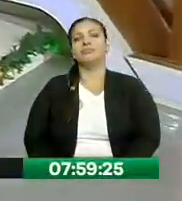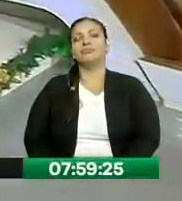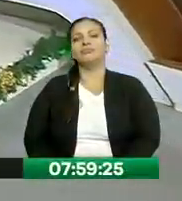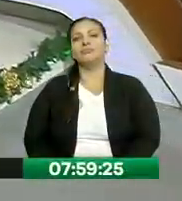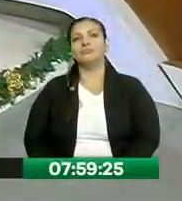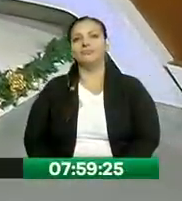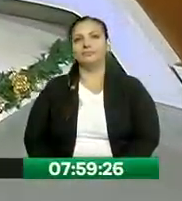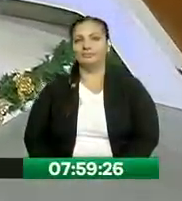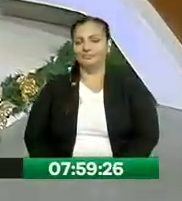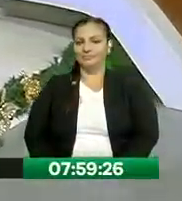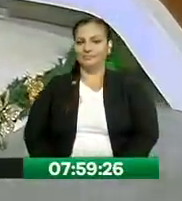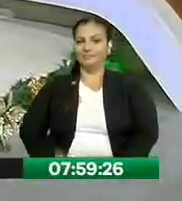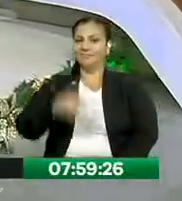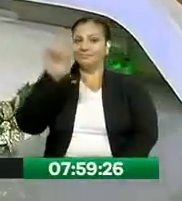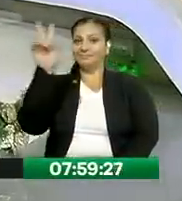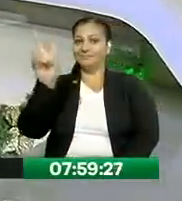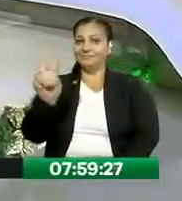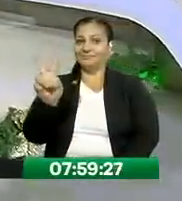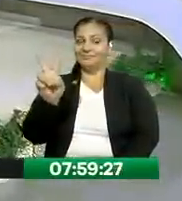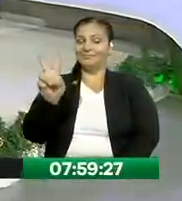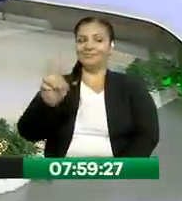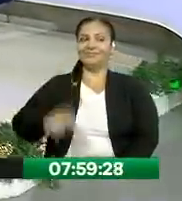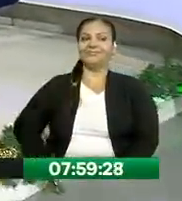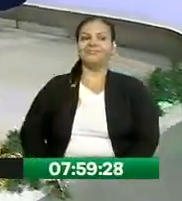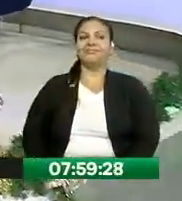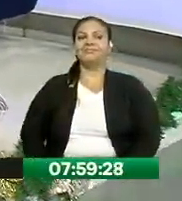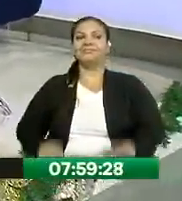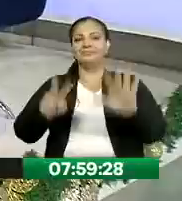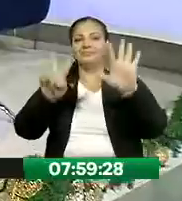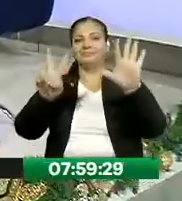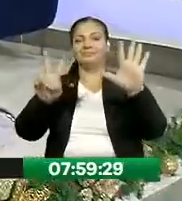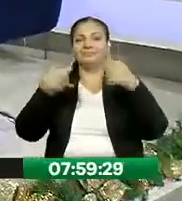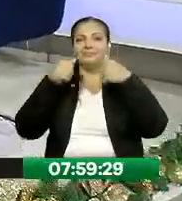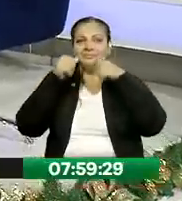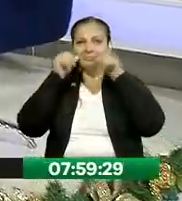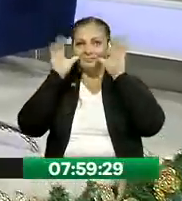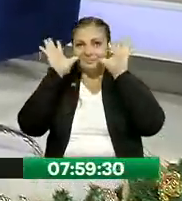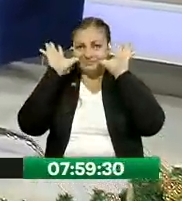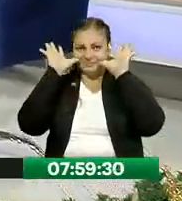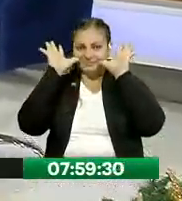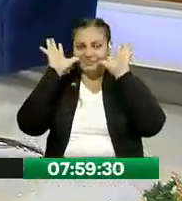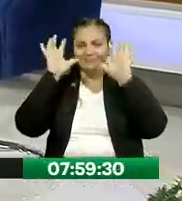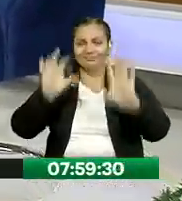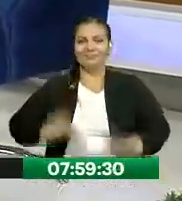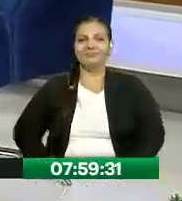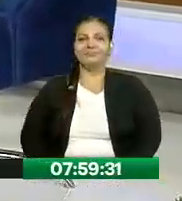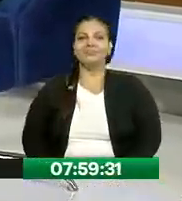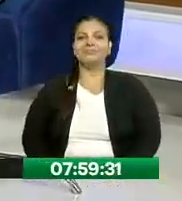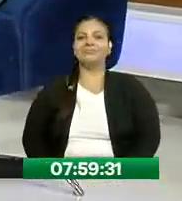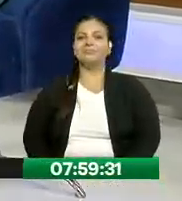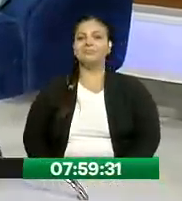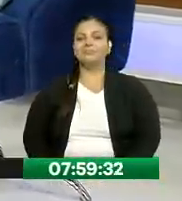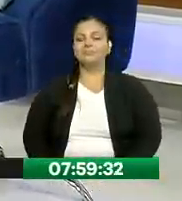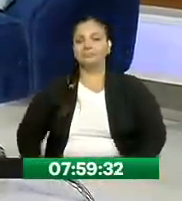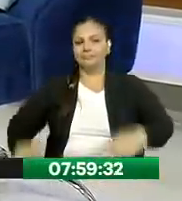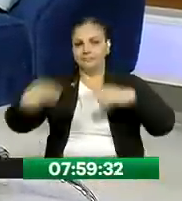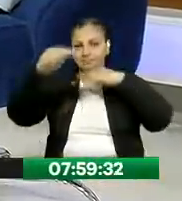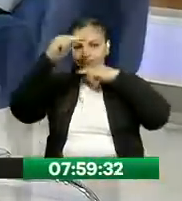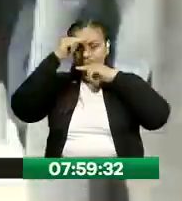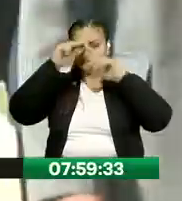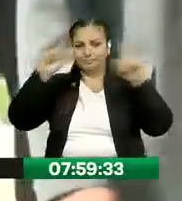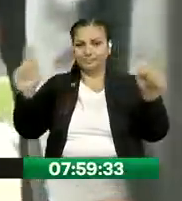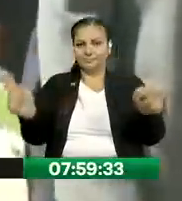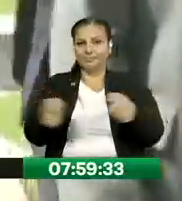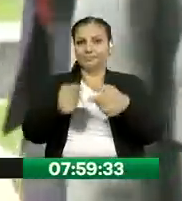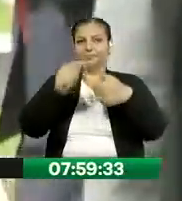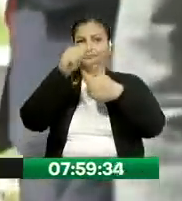Muy bien, por fin viernes, señoras y señores, este 7 de diciembre, vamos con las notas. Así es, señor. Y vamos con las 5 notas más